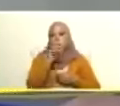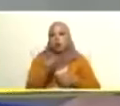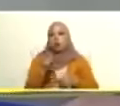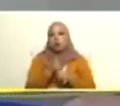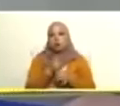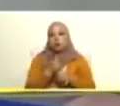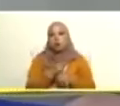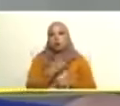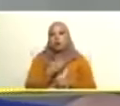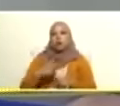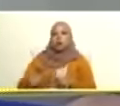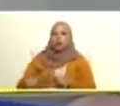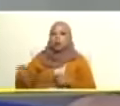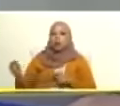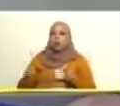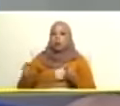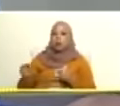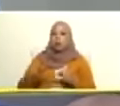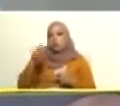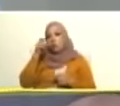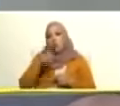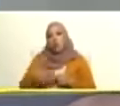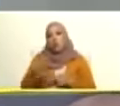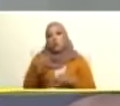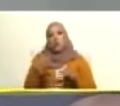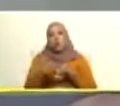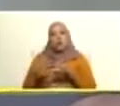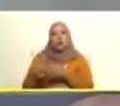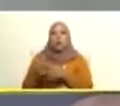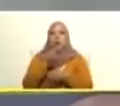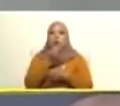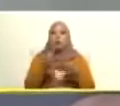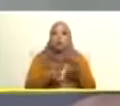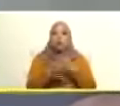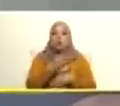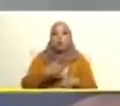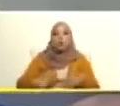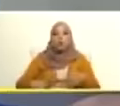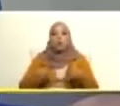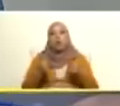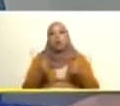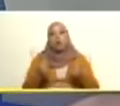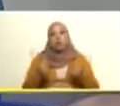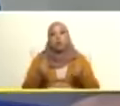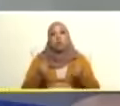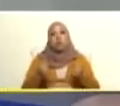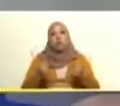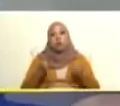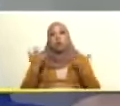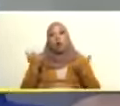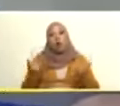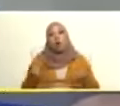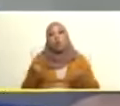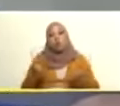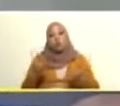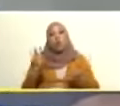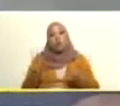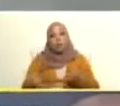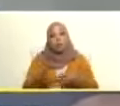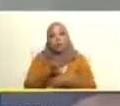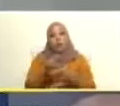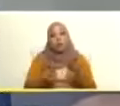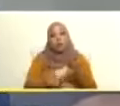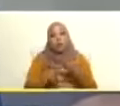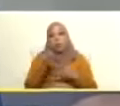que comenzamos esta discusión con el equipo de la vicepresidenta, su equipo económico, y recientemente con el viceministro